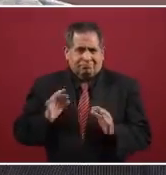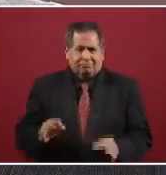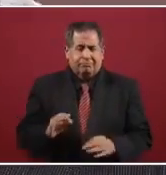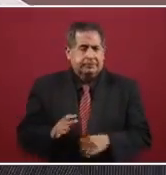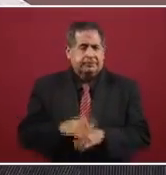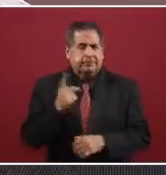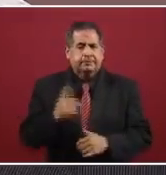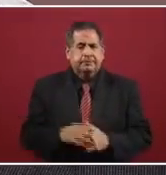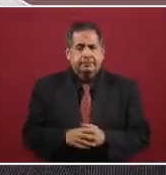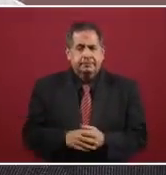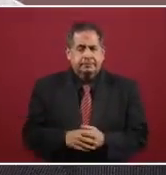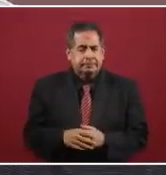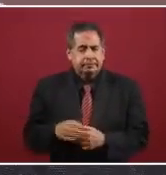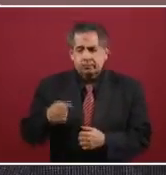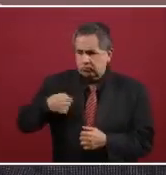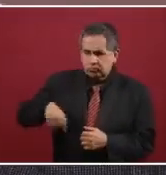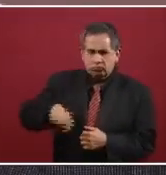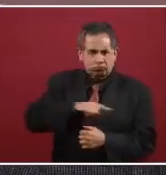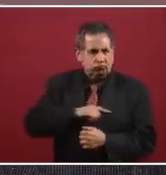porque nosotros